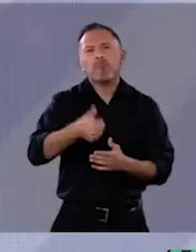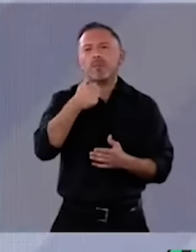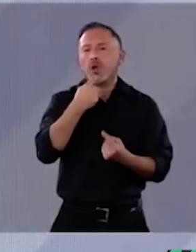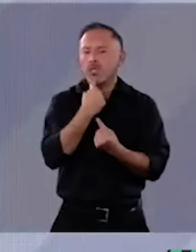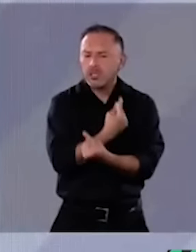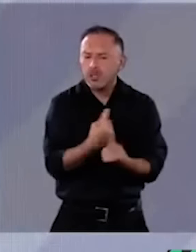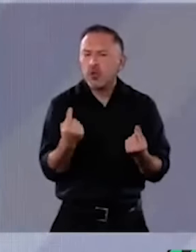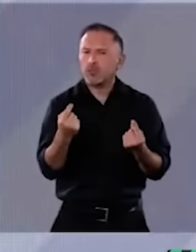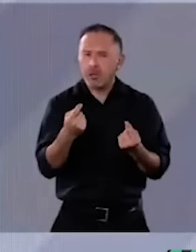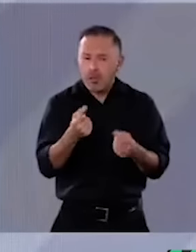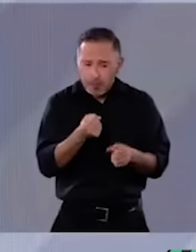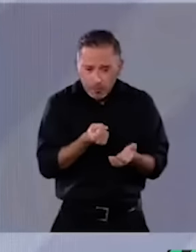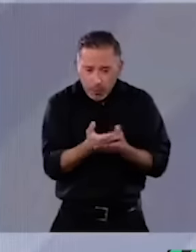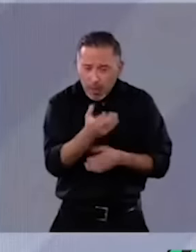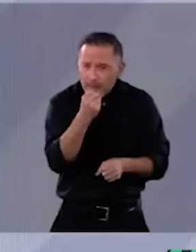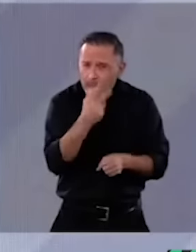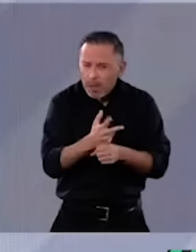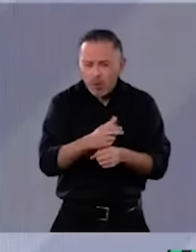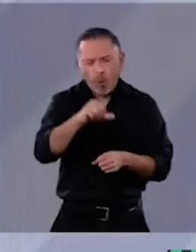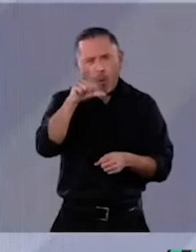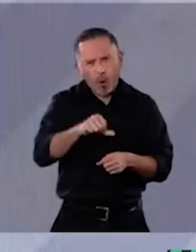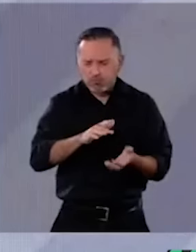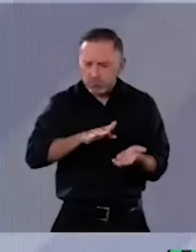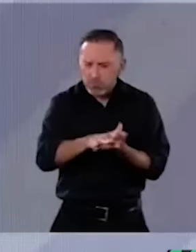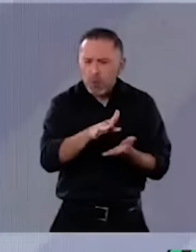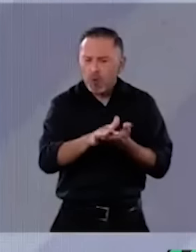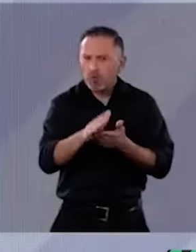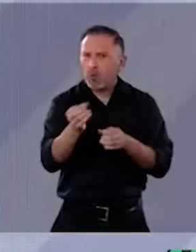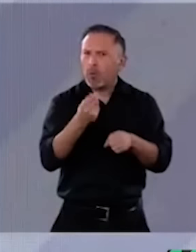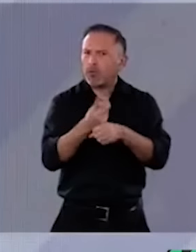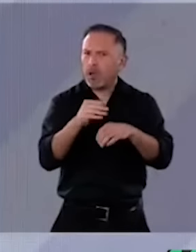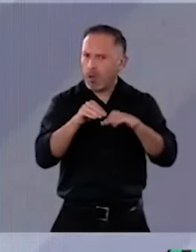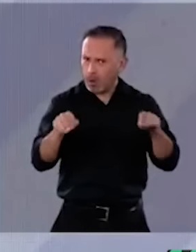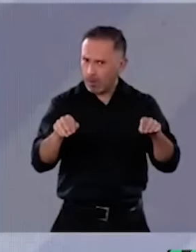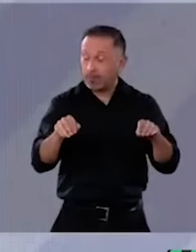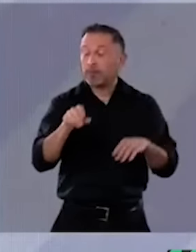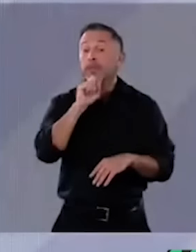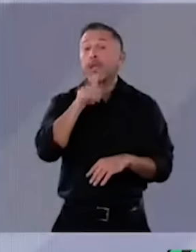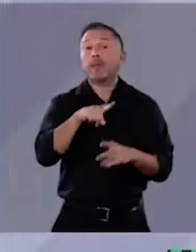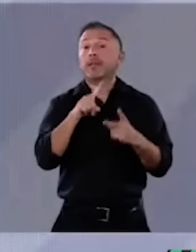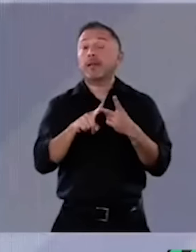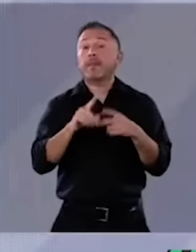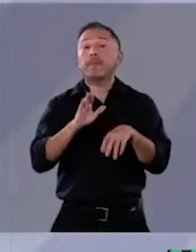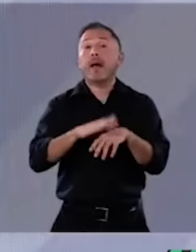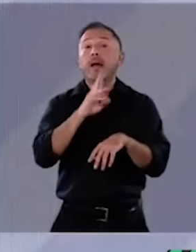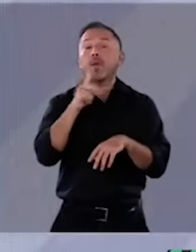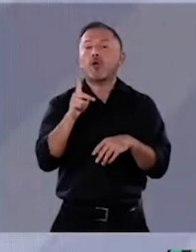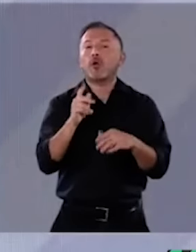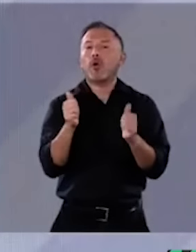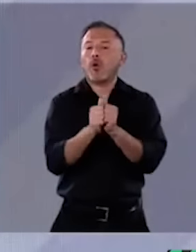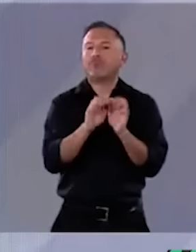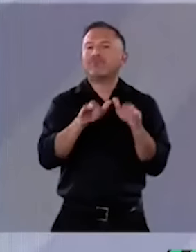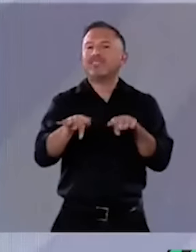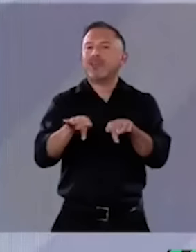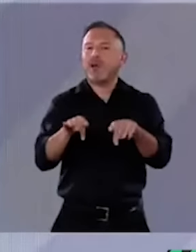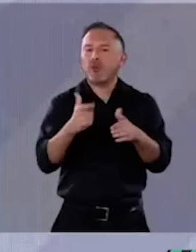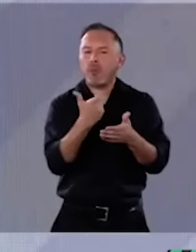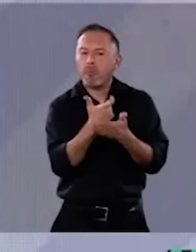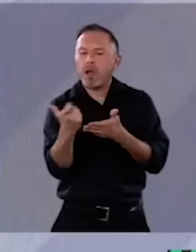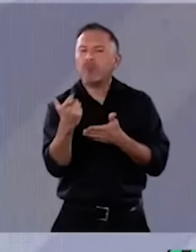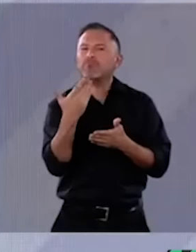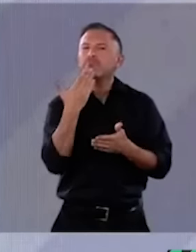oportunidades desde ese momento. Y además, el mejor programa social es el empleo digno. Por eso hablo de un salario